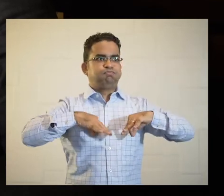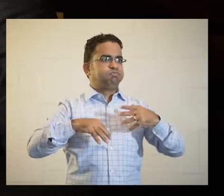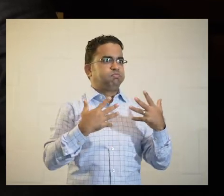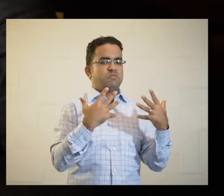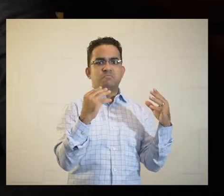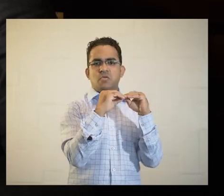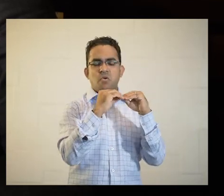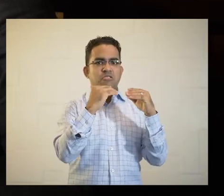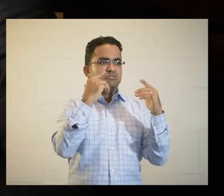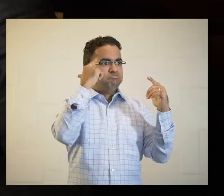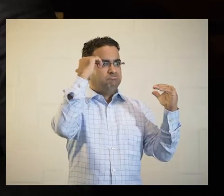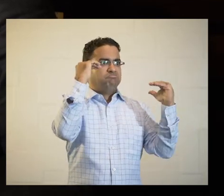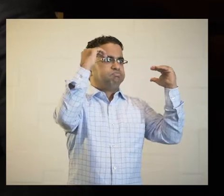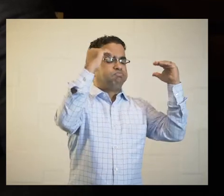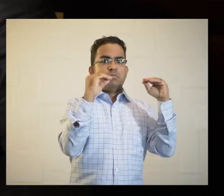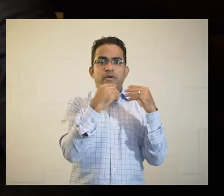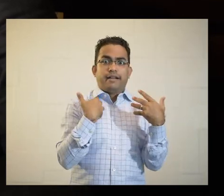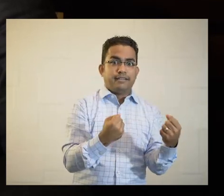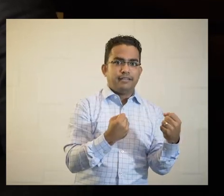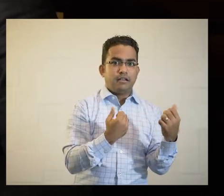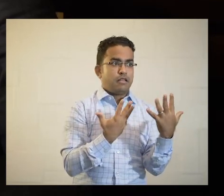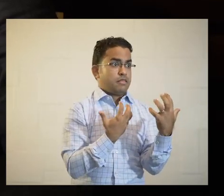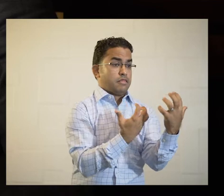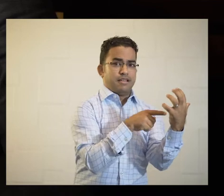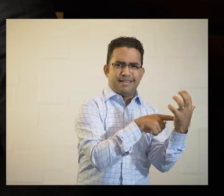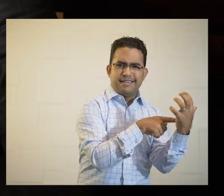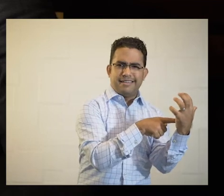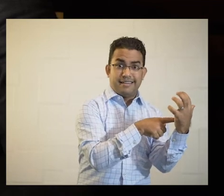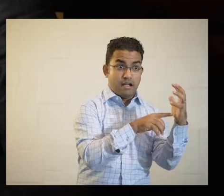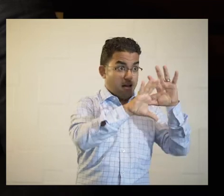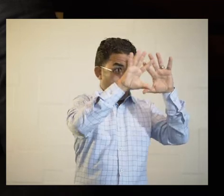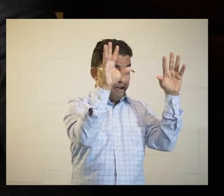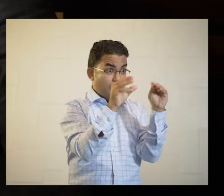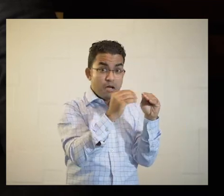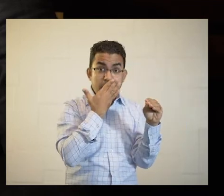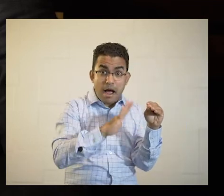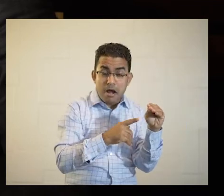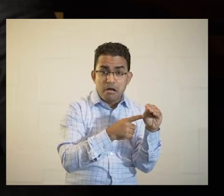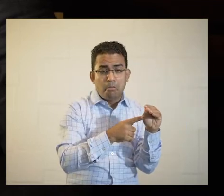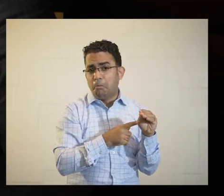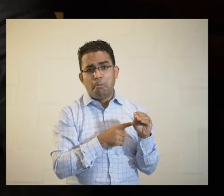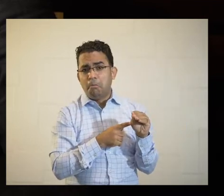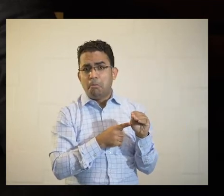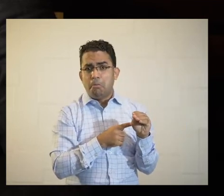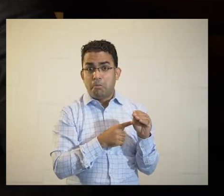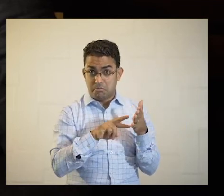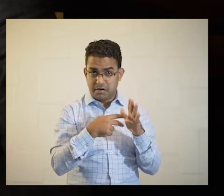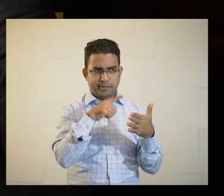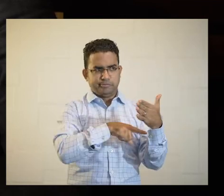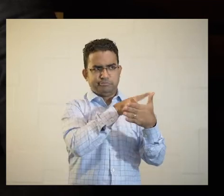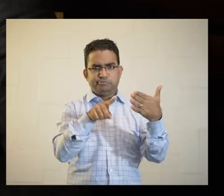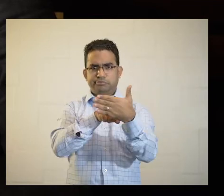salud. Y todo eso no es malo, apreciado lector. No pretendo estigmatizar la posición